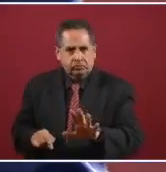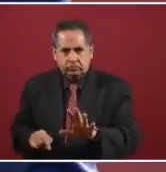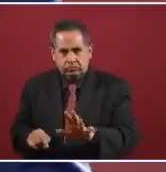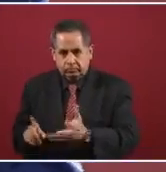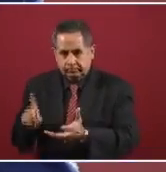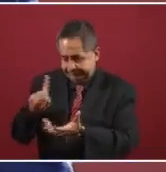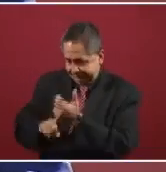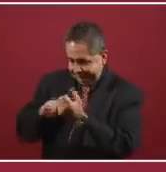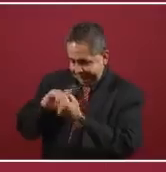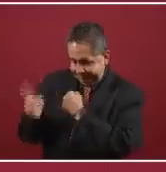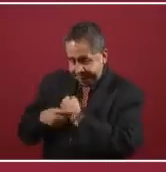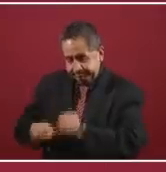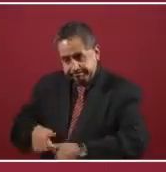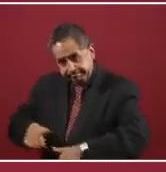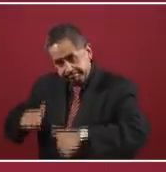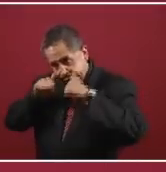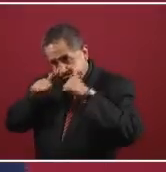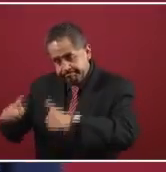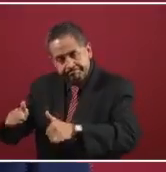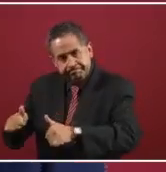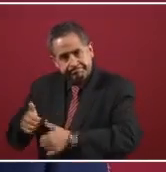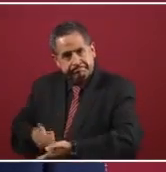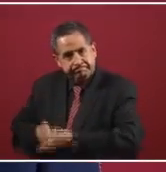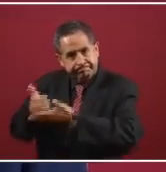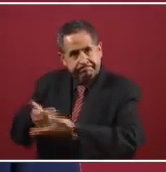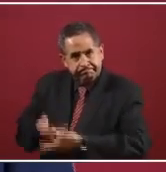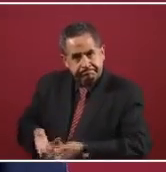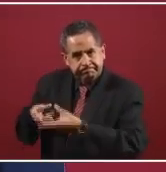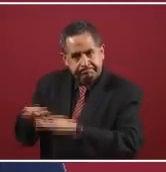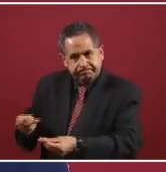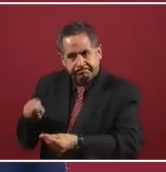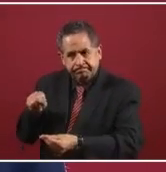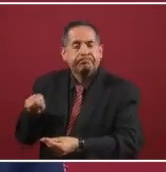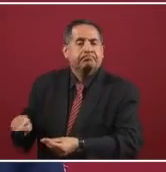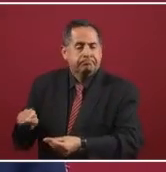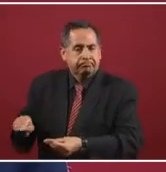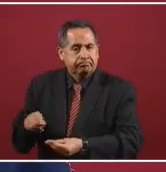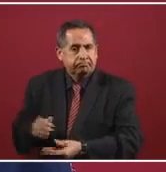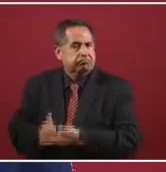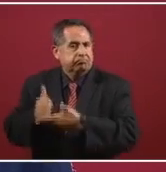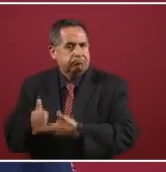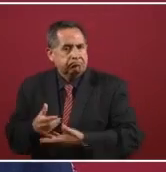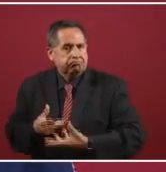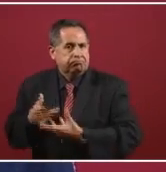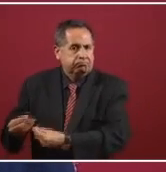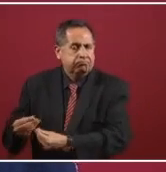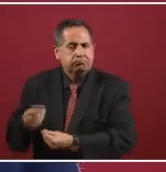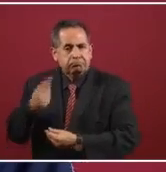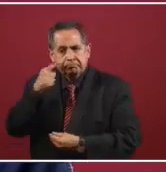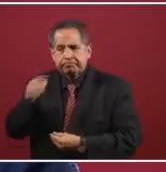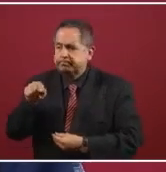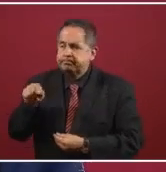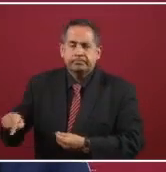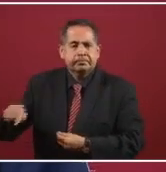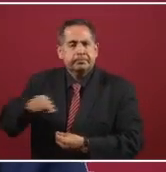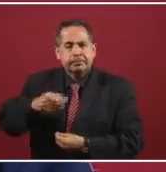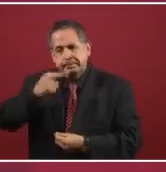es ayudar, contribuir a que